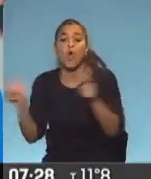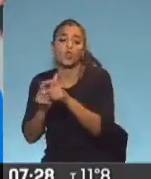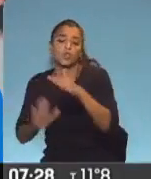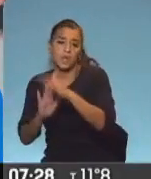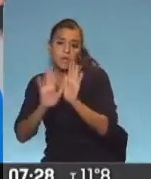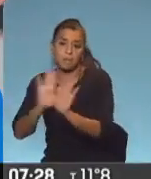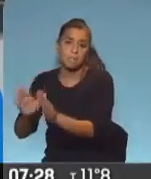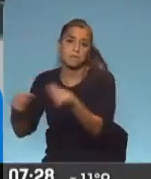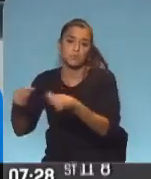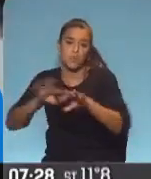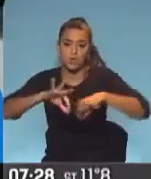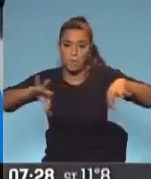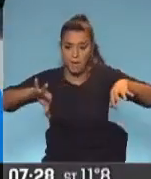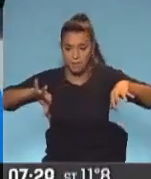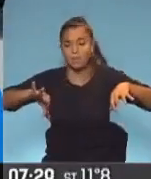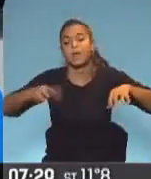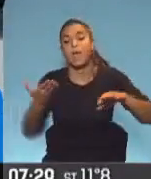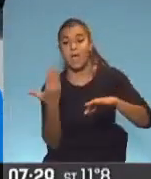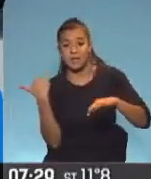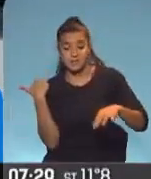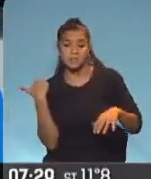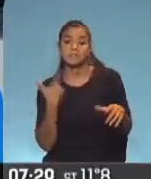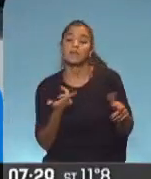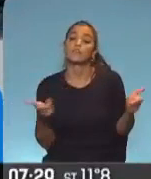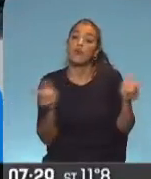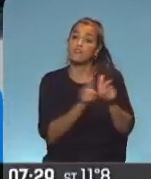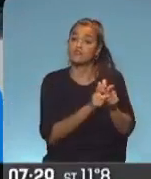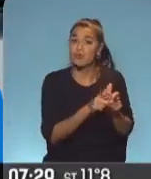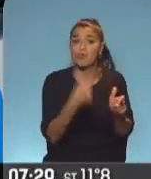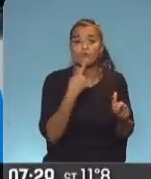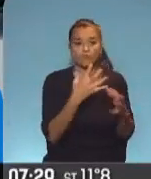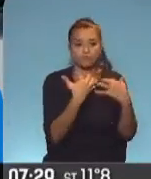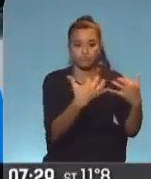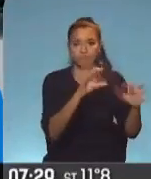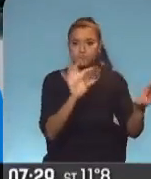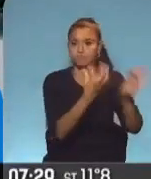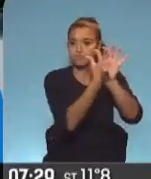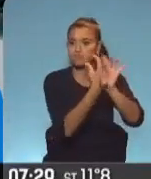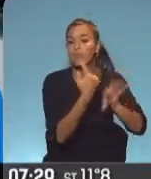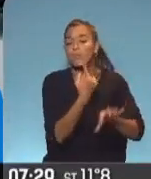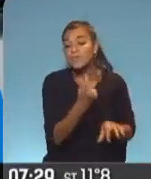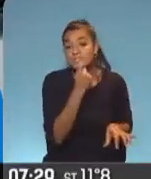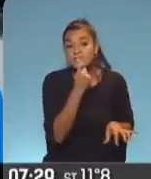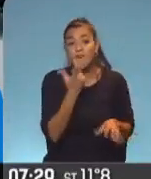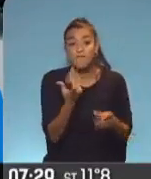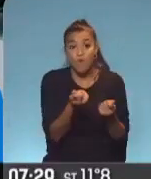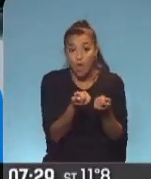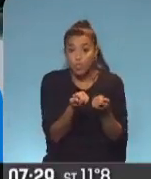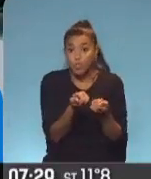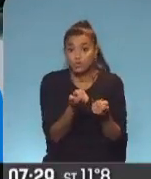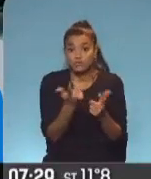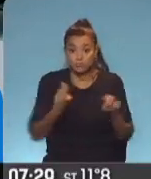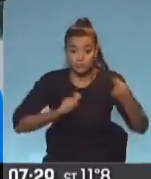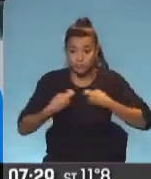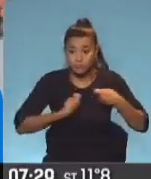tiene un presupuesto aparte. Lo que ayer dijo el Consejo de la Magistratura en un plenario es que si no recibe fondos